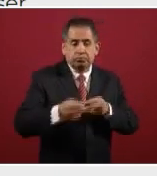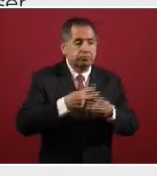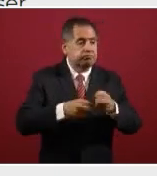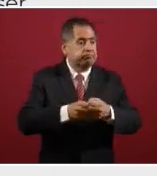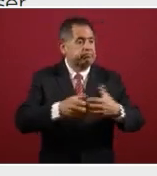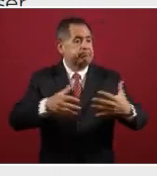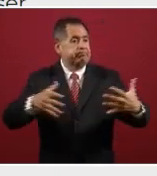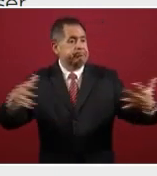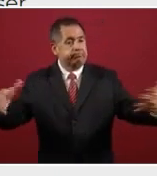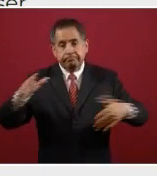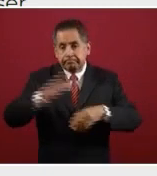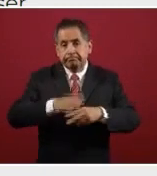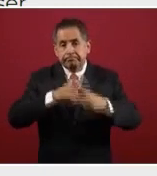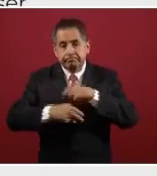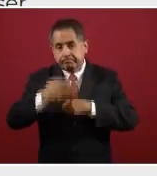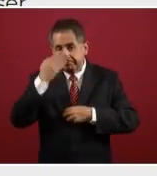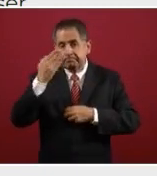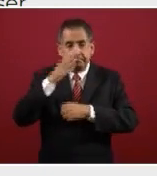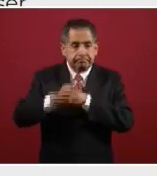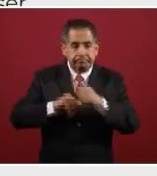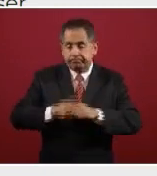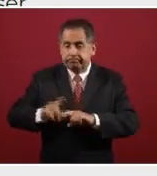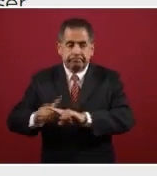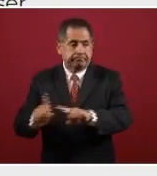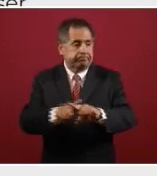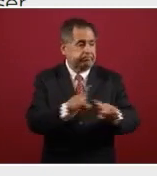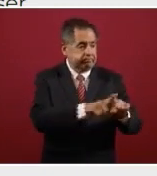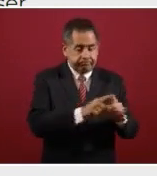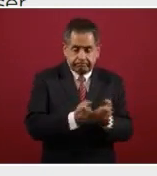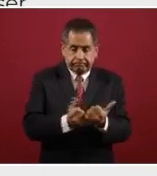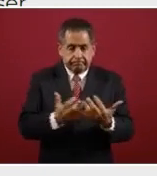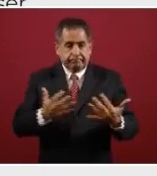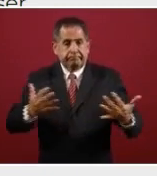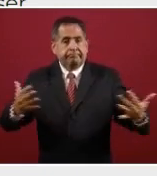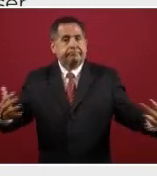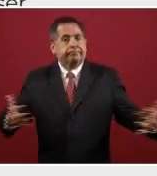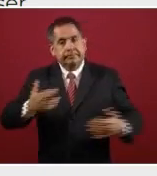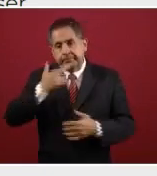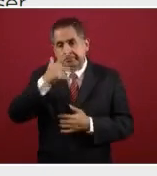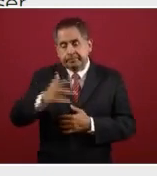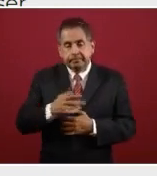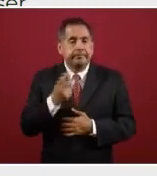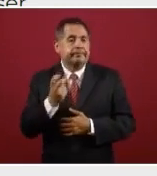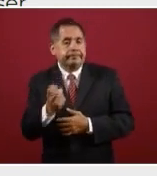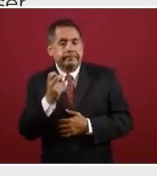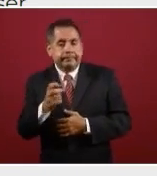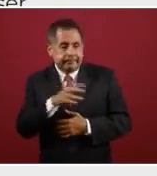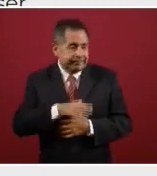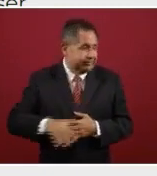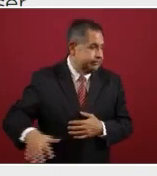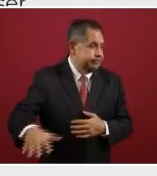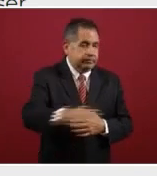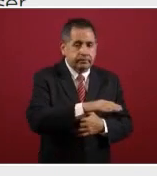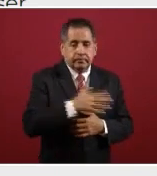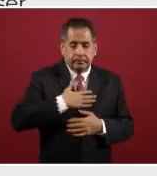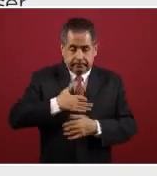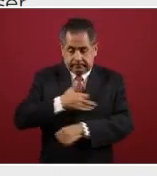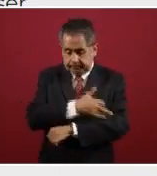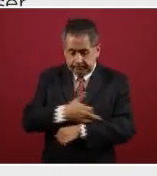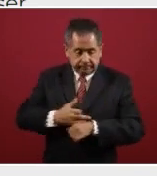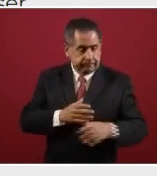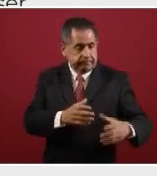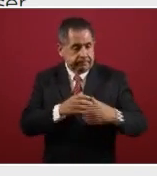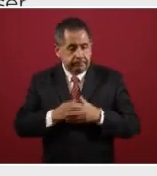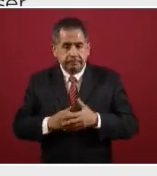de flora y fauna. Y pues todo esto va a proveer a la familia de madera, de